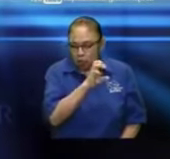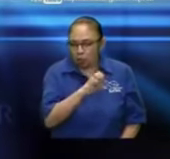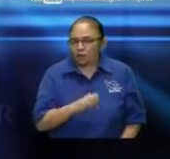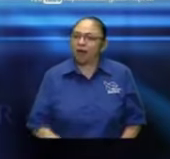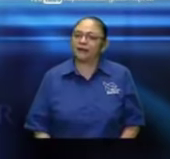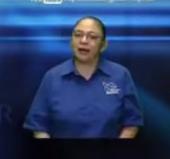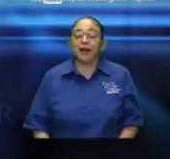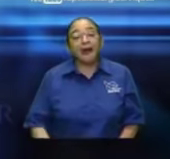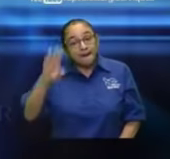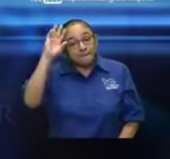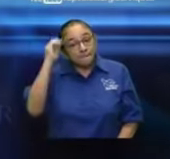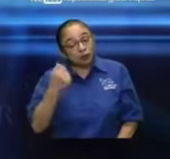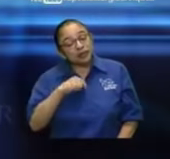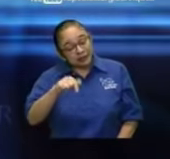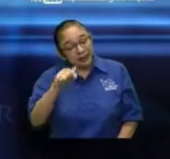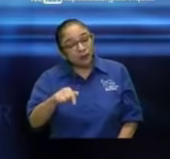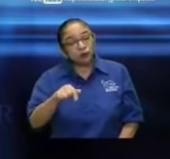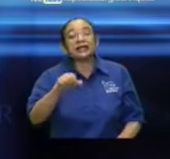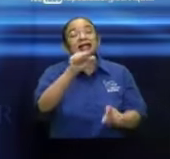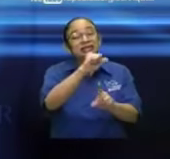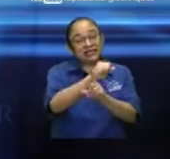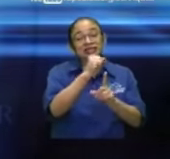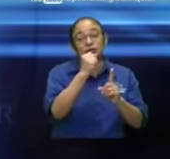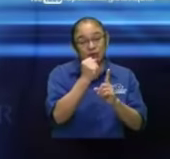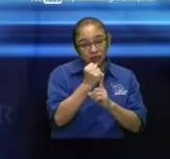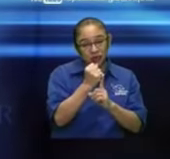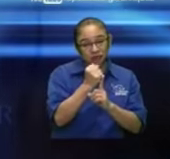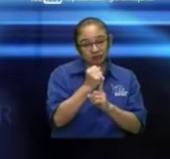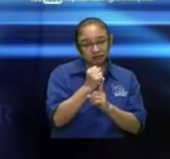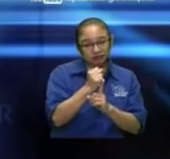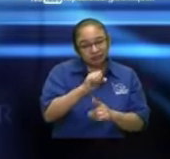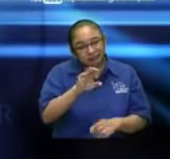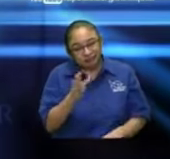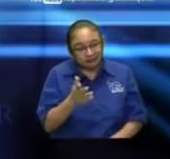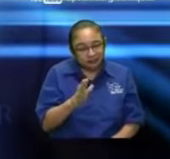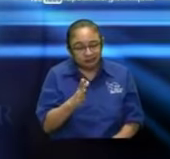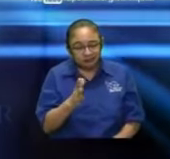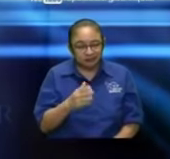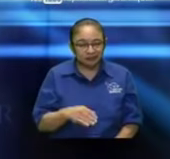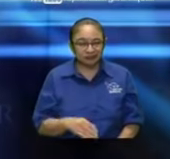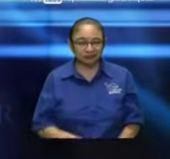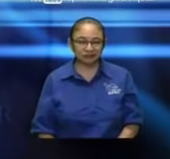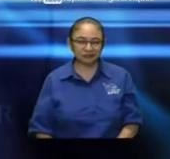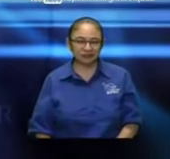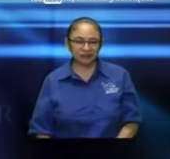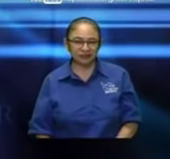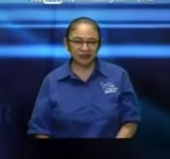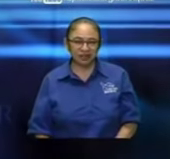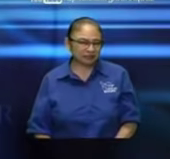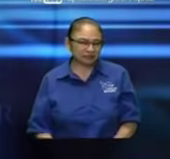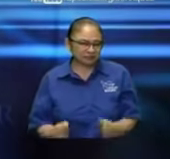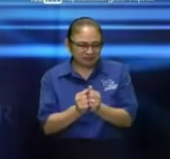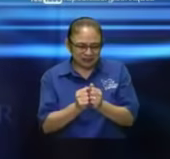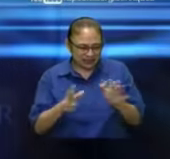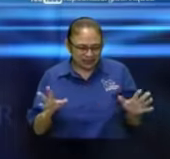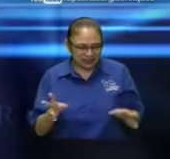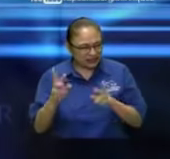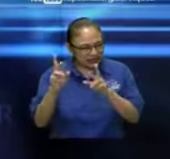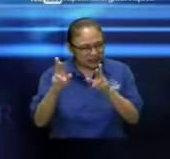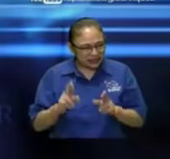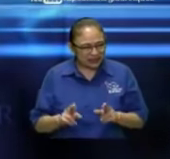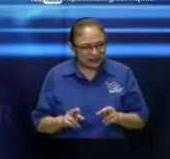estábamos en ese estado. Algo así estábamos. O sea, nuestro espíritu no había sido vivificado,